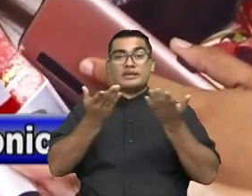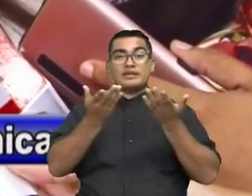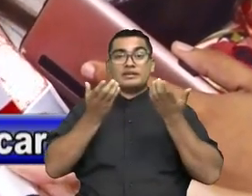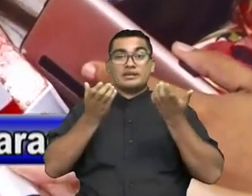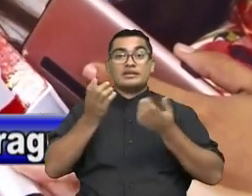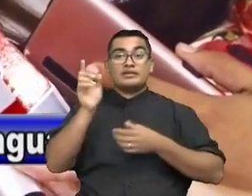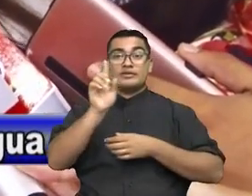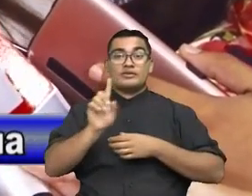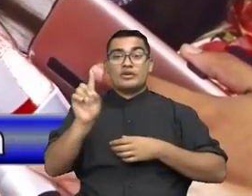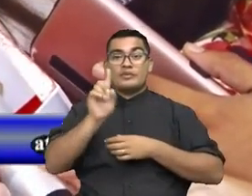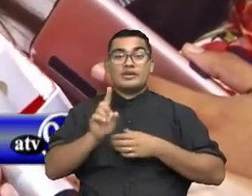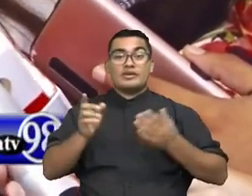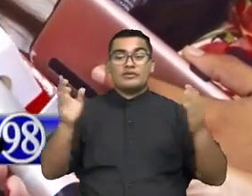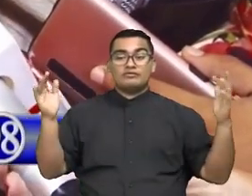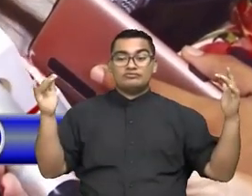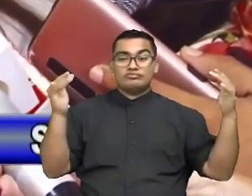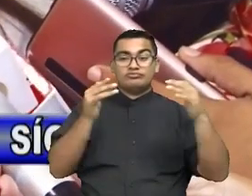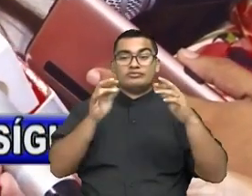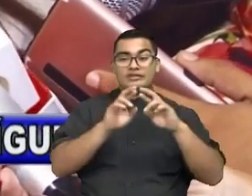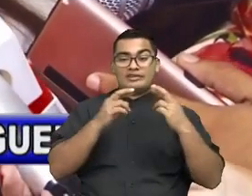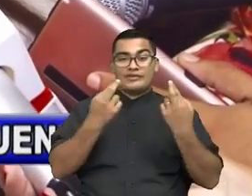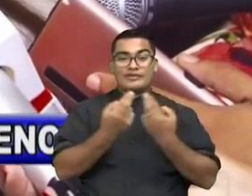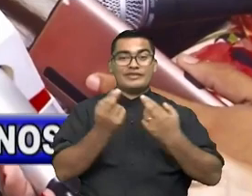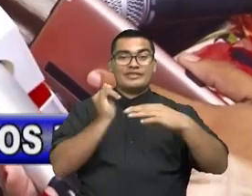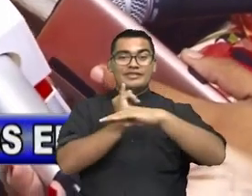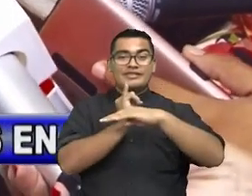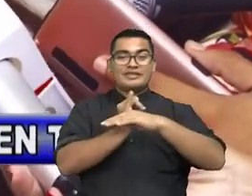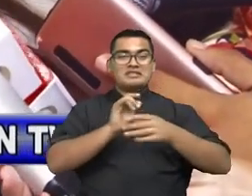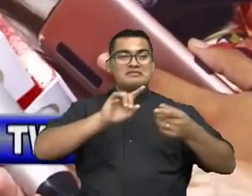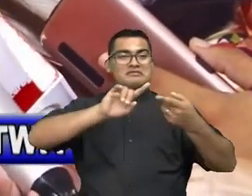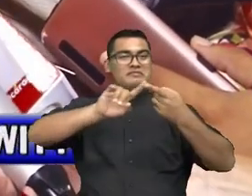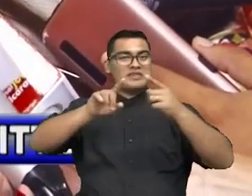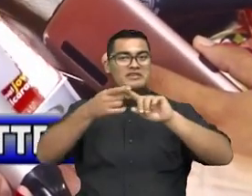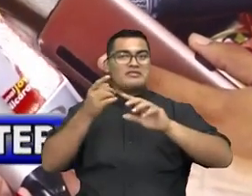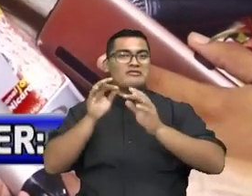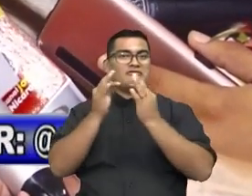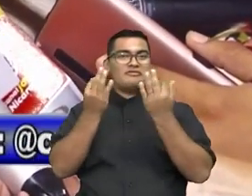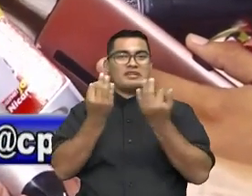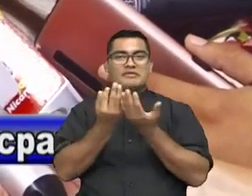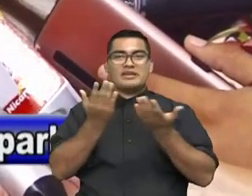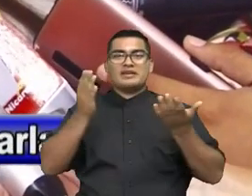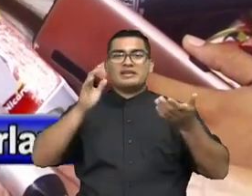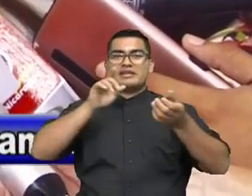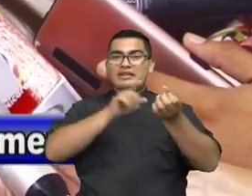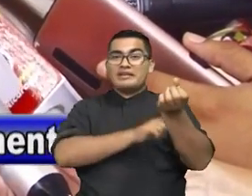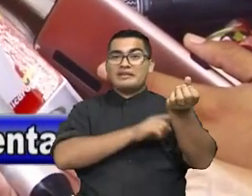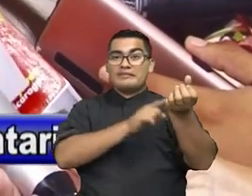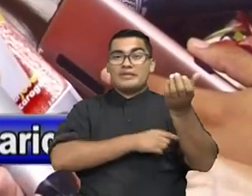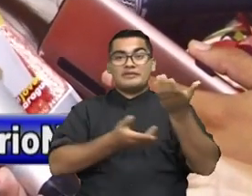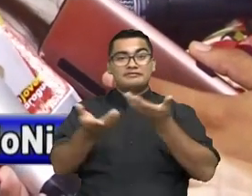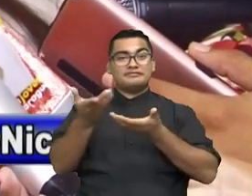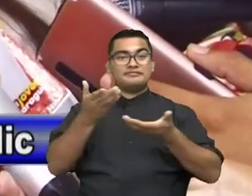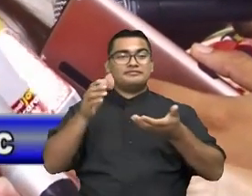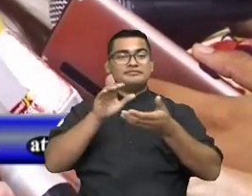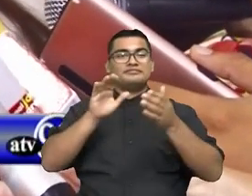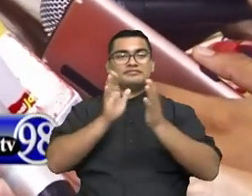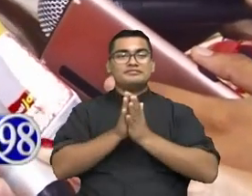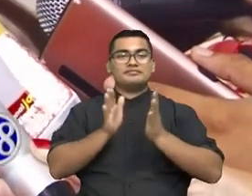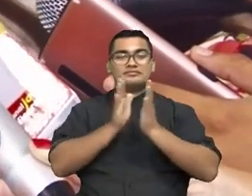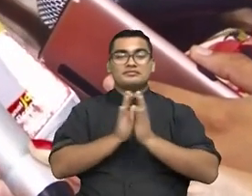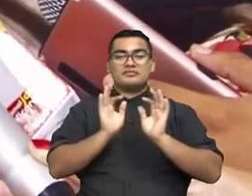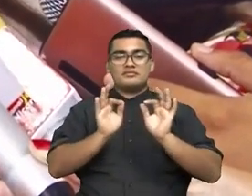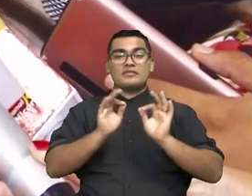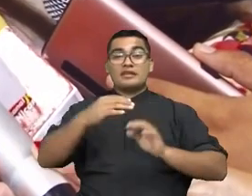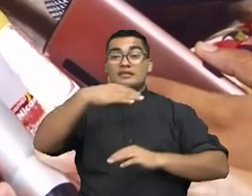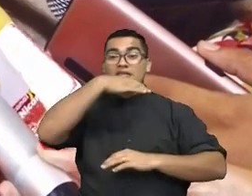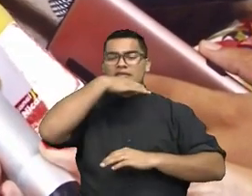domingos de compartir entre familias, entre amigos, entre hermanos en Cristo. Entonces ahora no tendrán dificultad, como sí hemos sabido